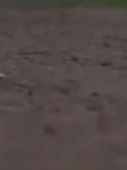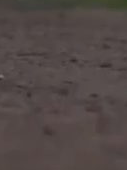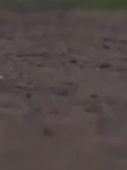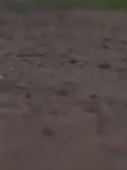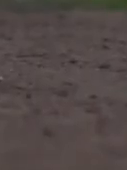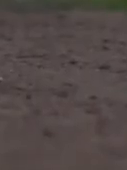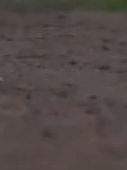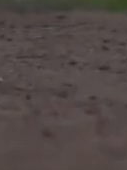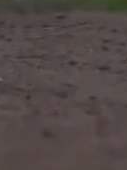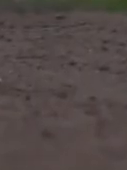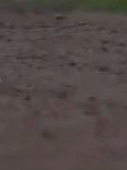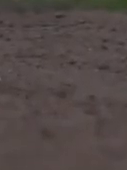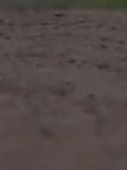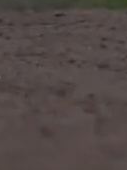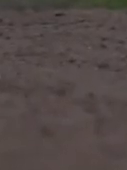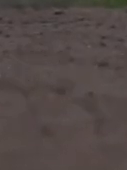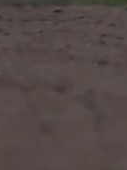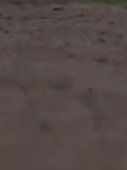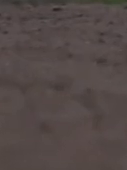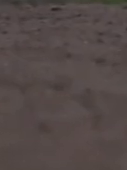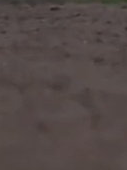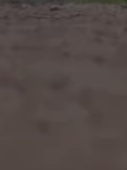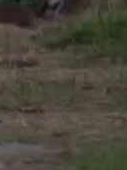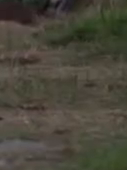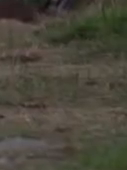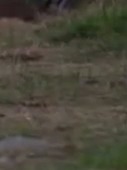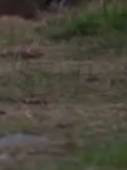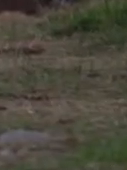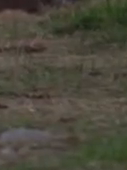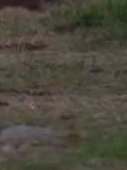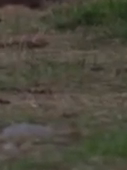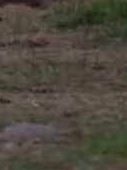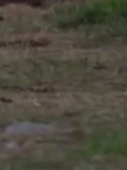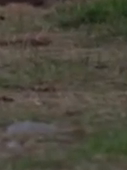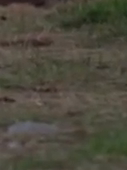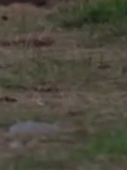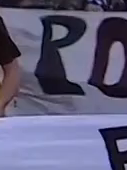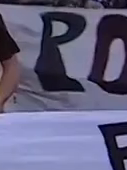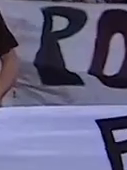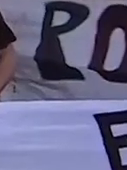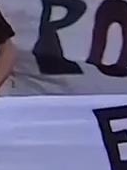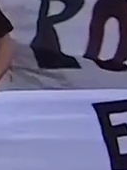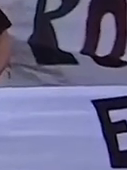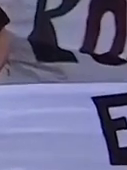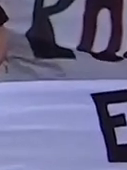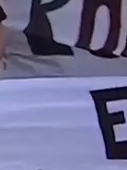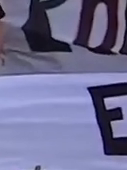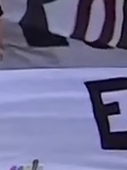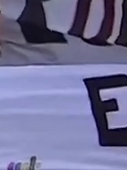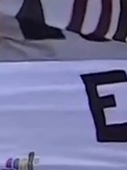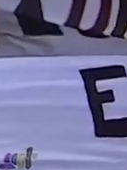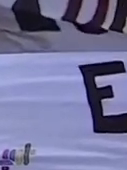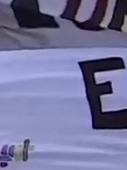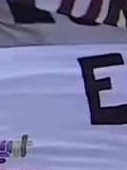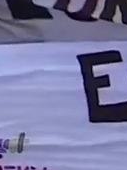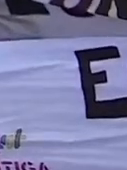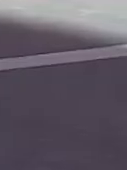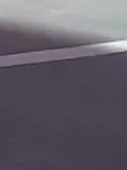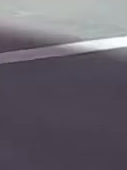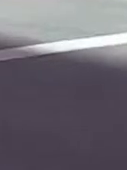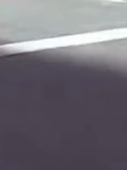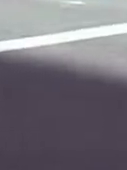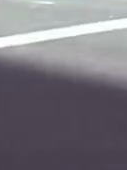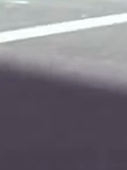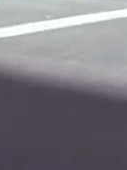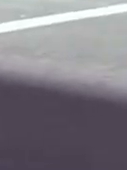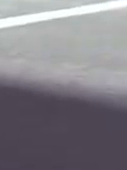los servicios básicos para sostener la vida. ¿Cuánto pesa la enorme pobreza en la infancia? ¿Cuál es la situación de los trabajadores y trabajadoras del Mides